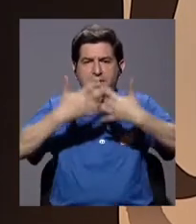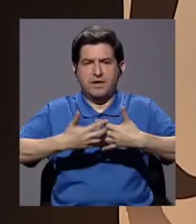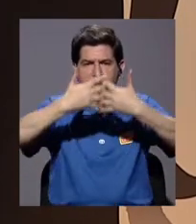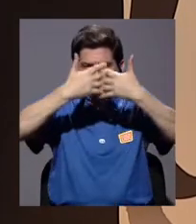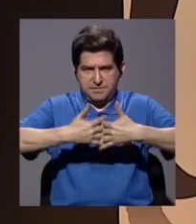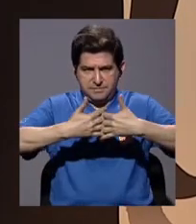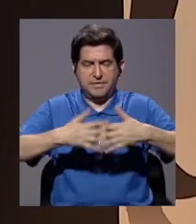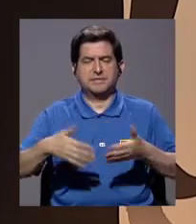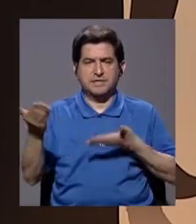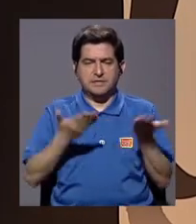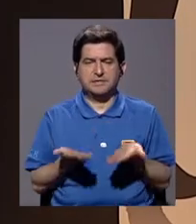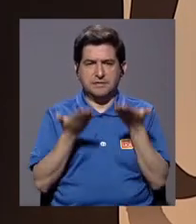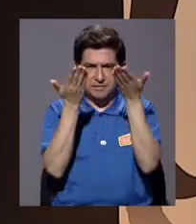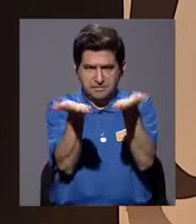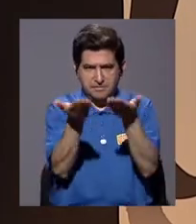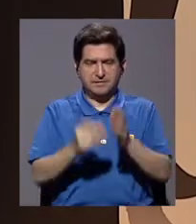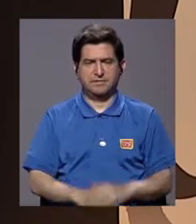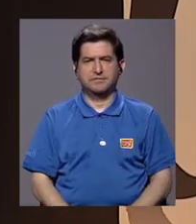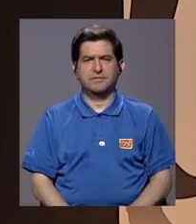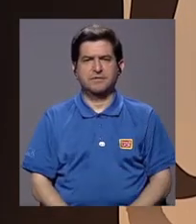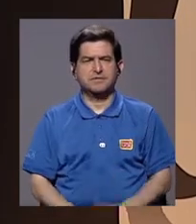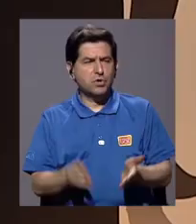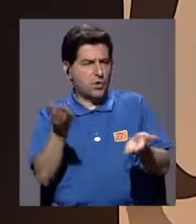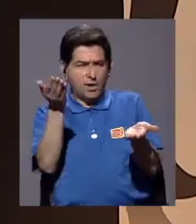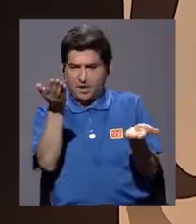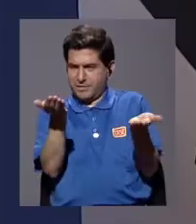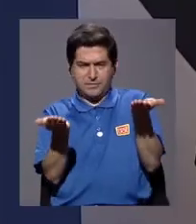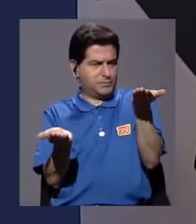prestadoras. Entonces,